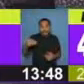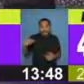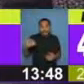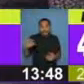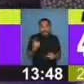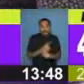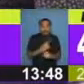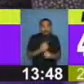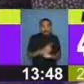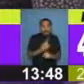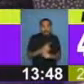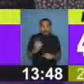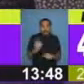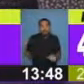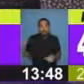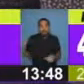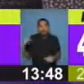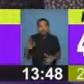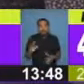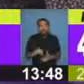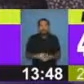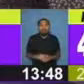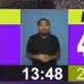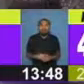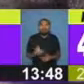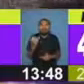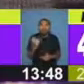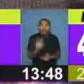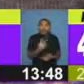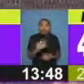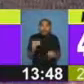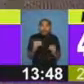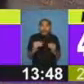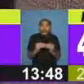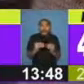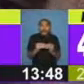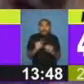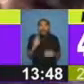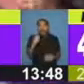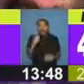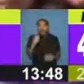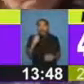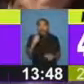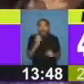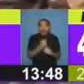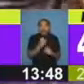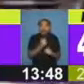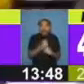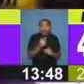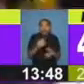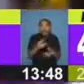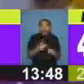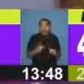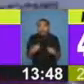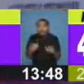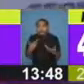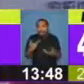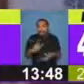preocupante. Ustedes verán, son dos compañeras municipales que cumplen sus tareas en un área de servicio fundamental para la